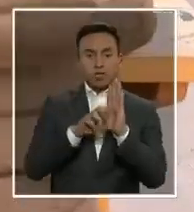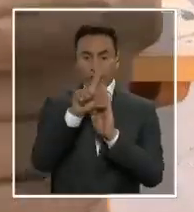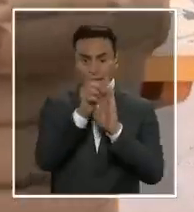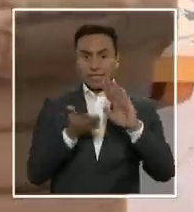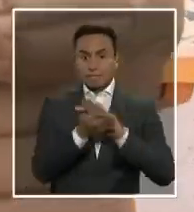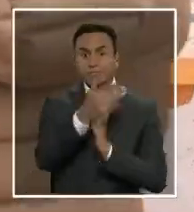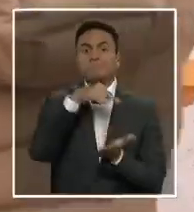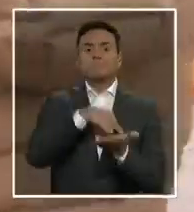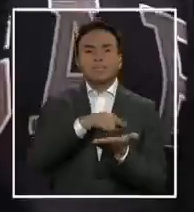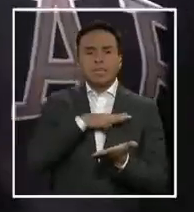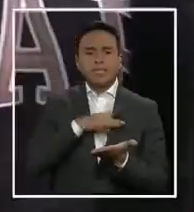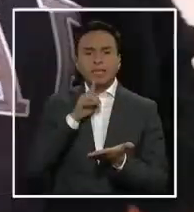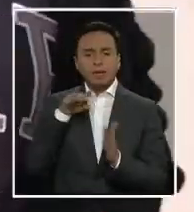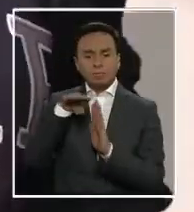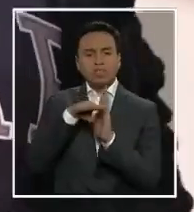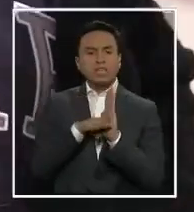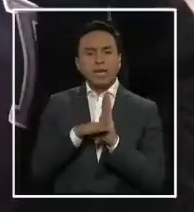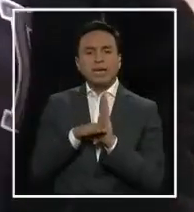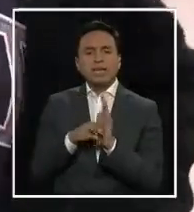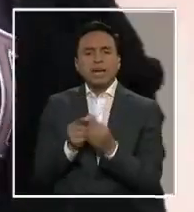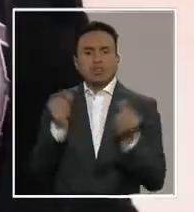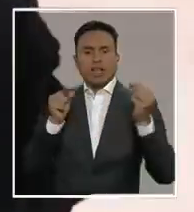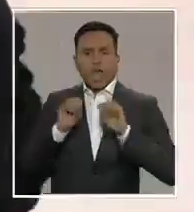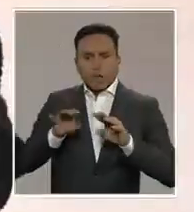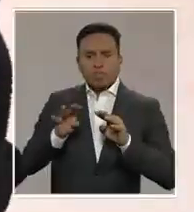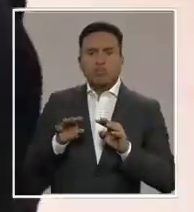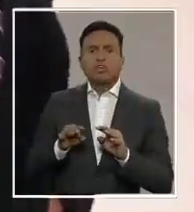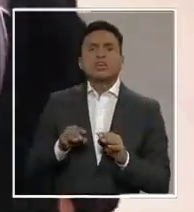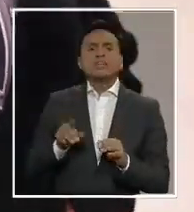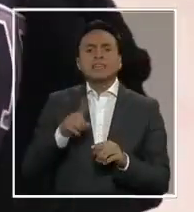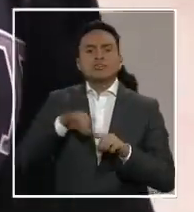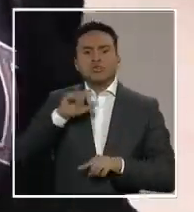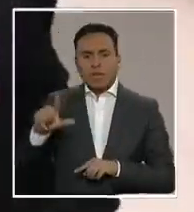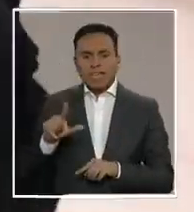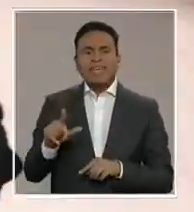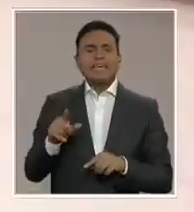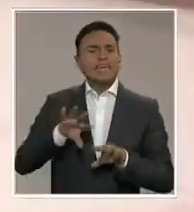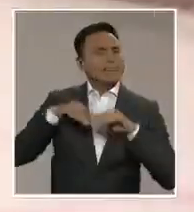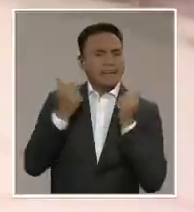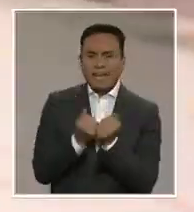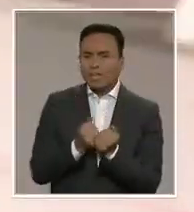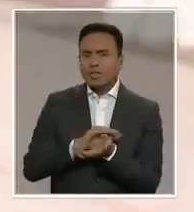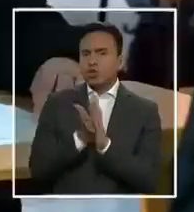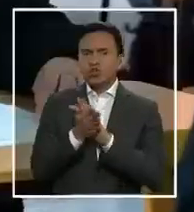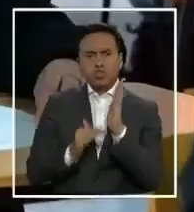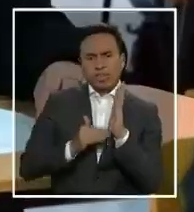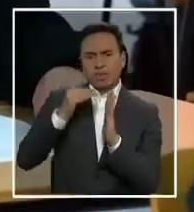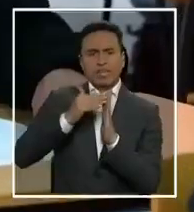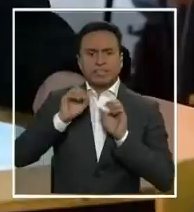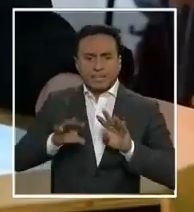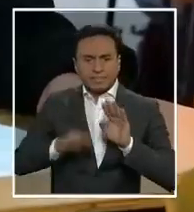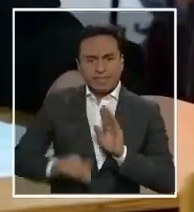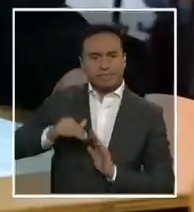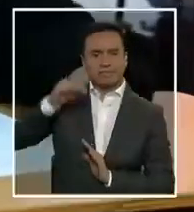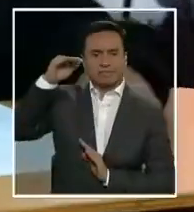de ley para que chile tenga una política nacional de educación sexual integral para todos los niveles de enseñanza